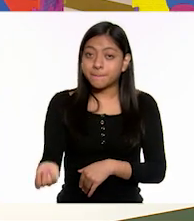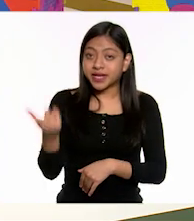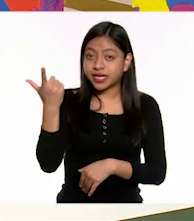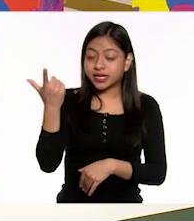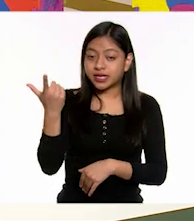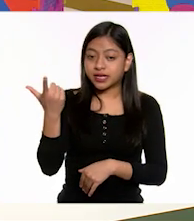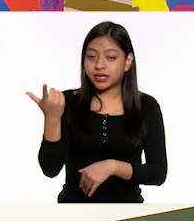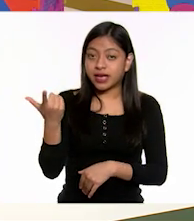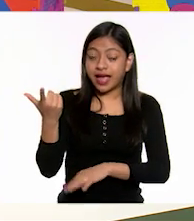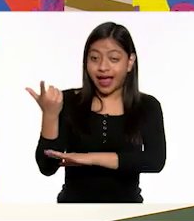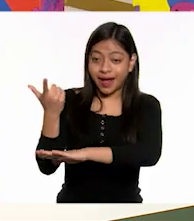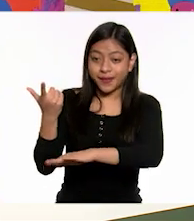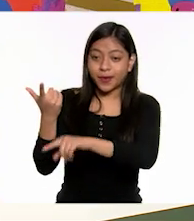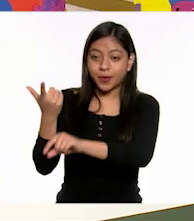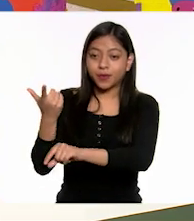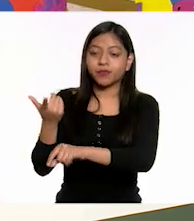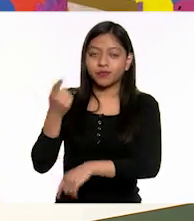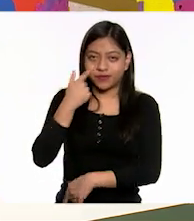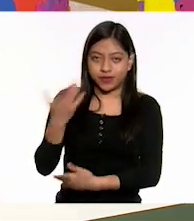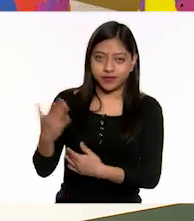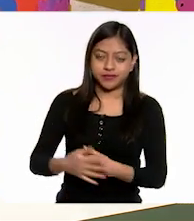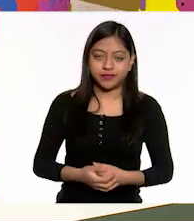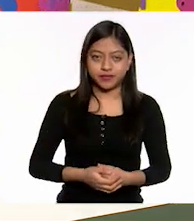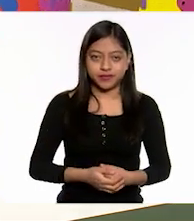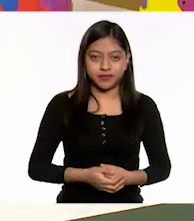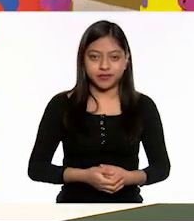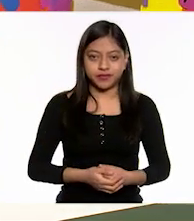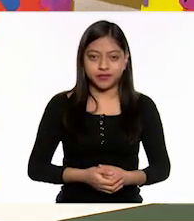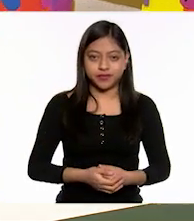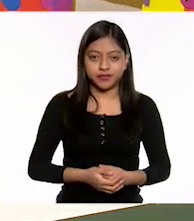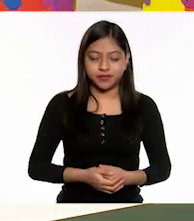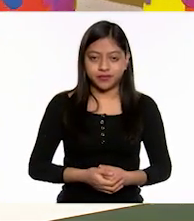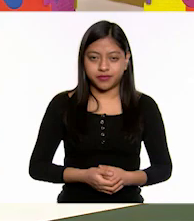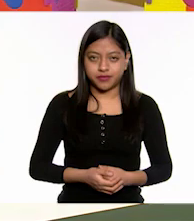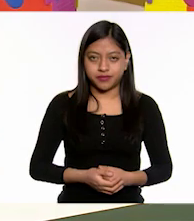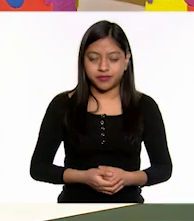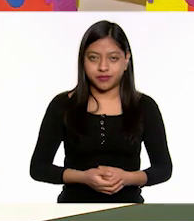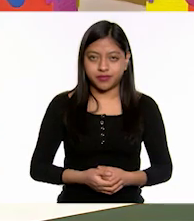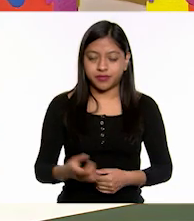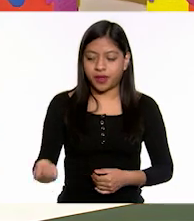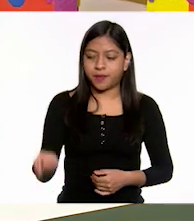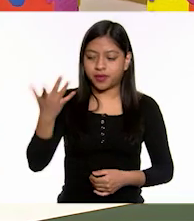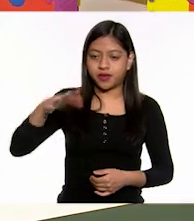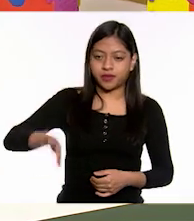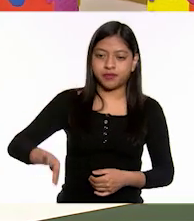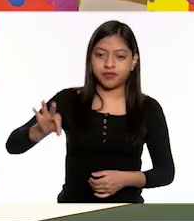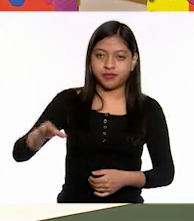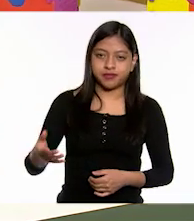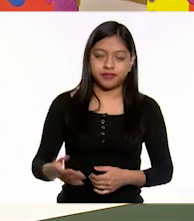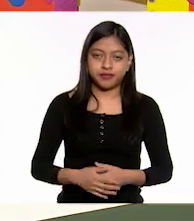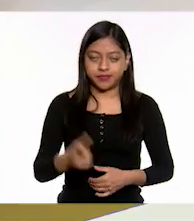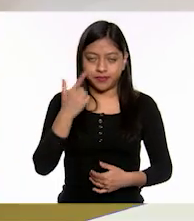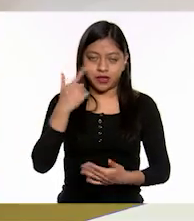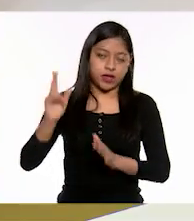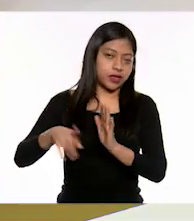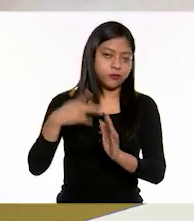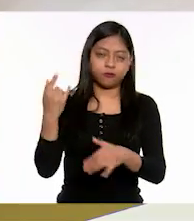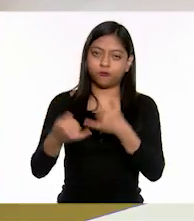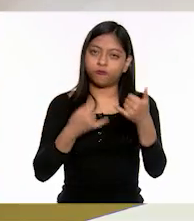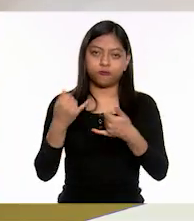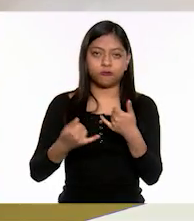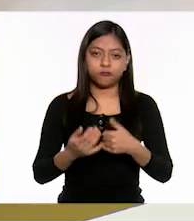y tomas una piedra y vamos a hacerlo muy bien de qué punto es tuyo entonces seguimos jugando